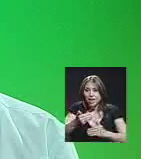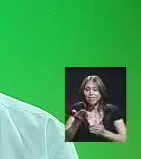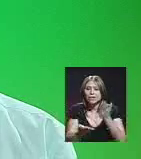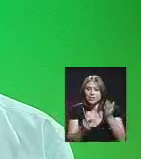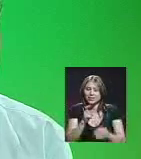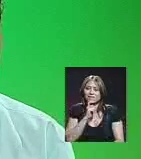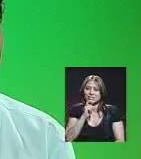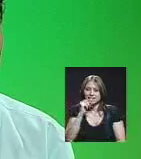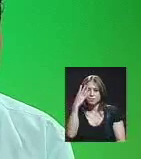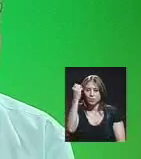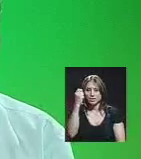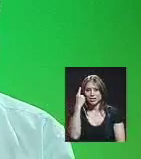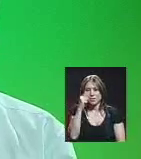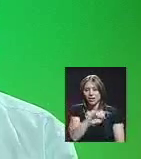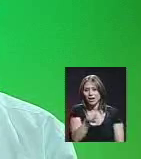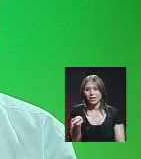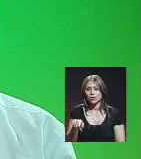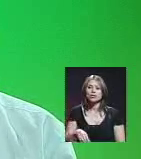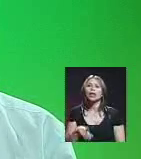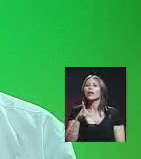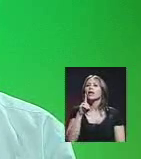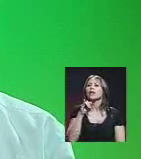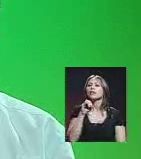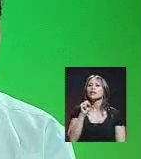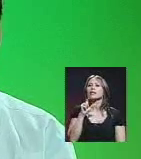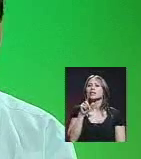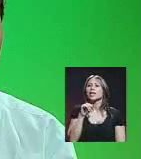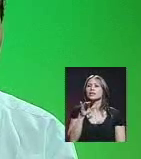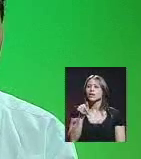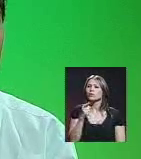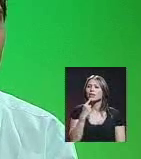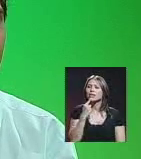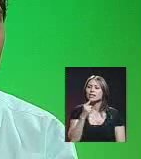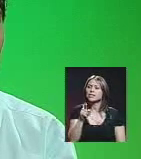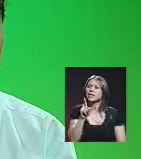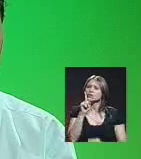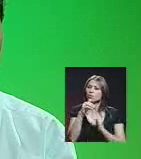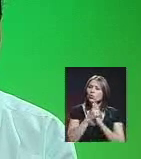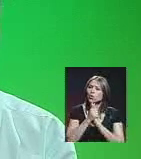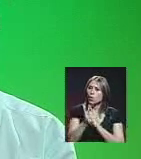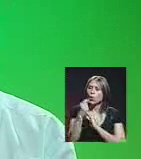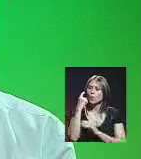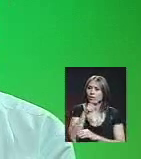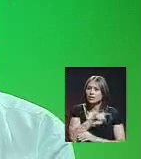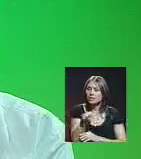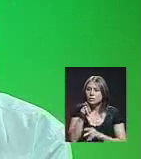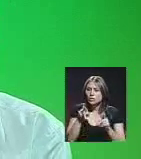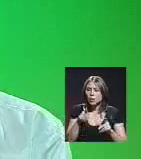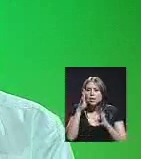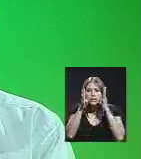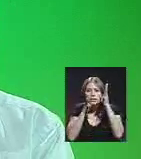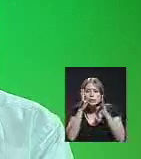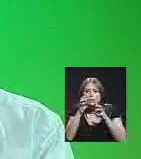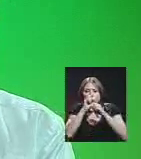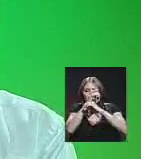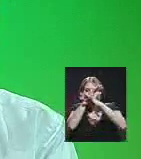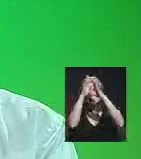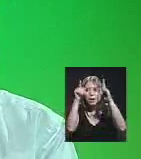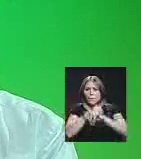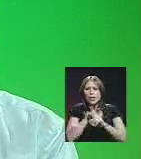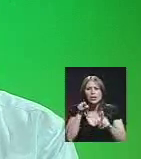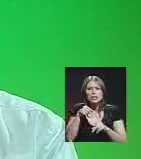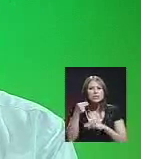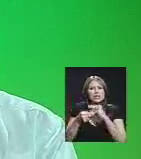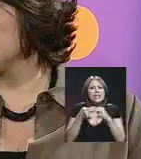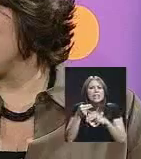la dislexia puede ser hasta cierto punto un don porque son intuitivos, tienen mucha curiosidad, pero esto es hereditario, se transmite. ¿Por qué ocurre en